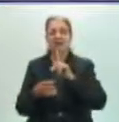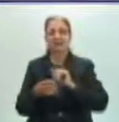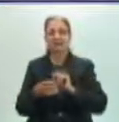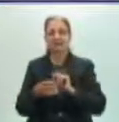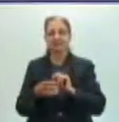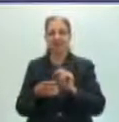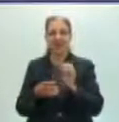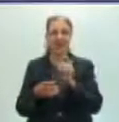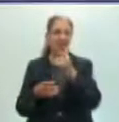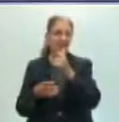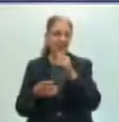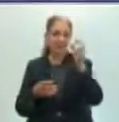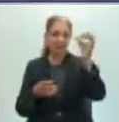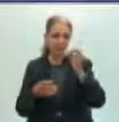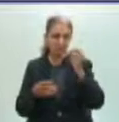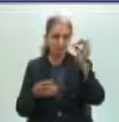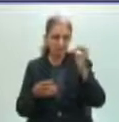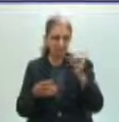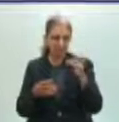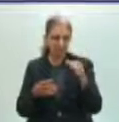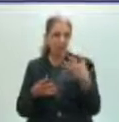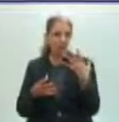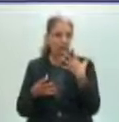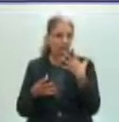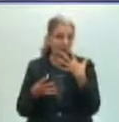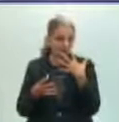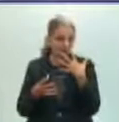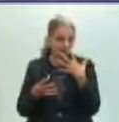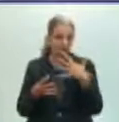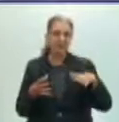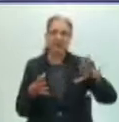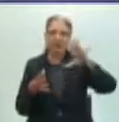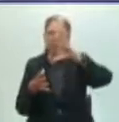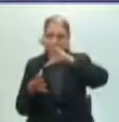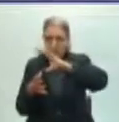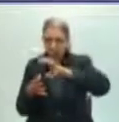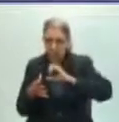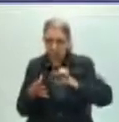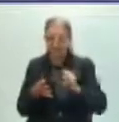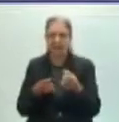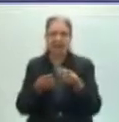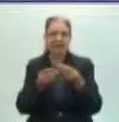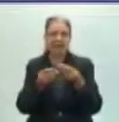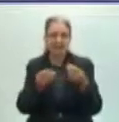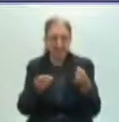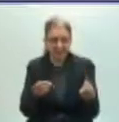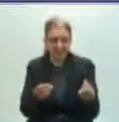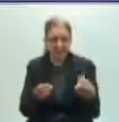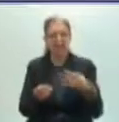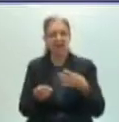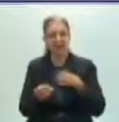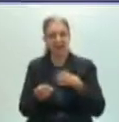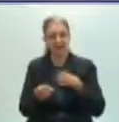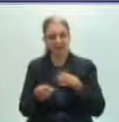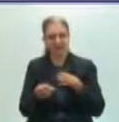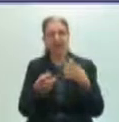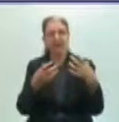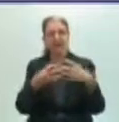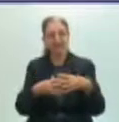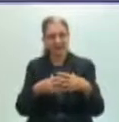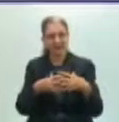el 10% de quién, del total de tierras que posee esta